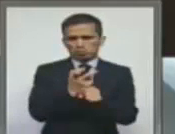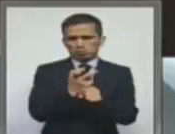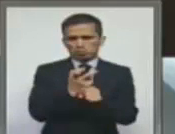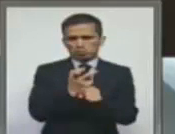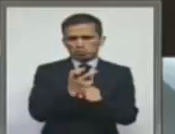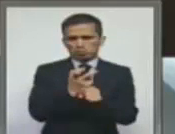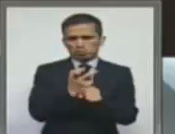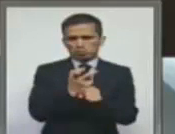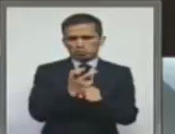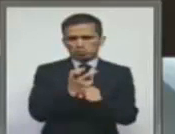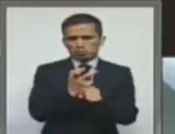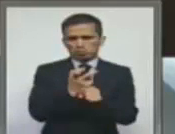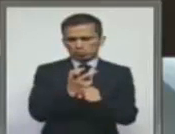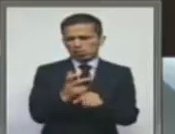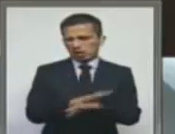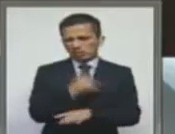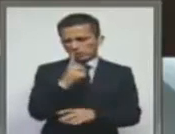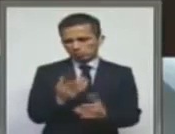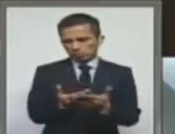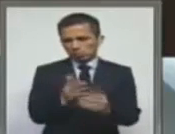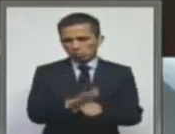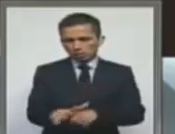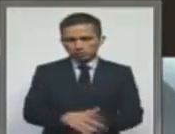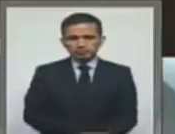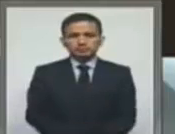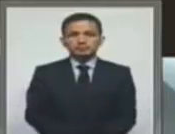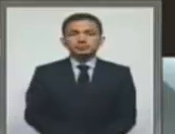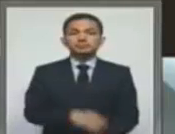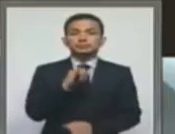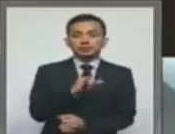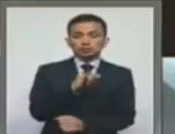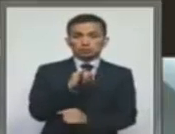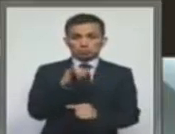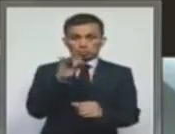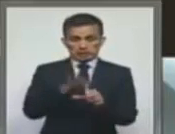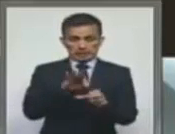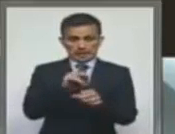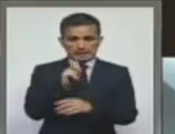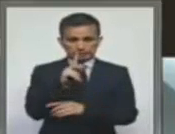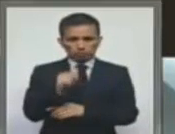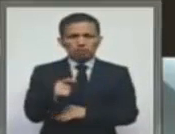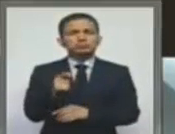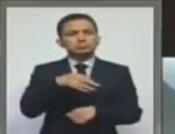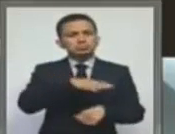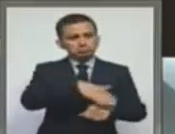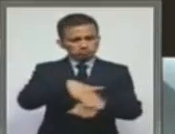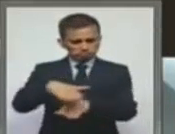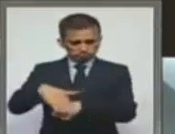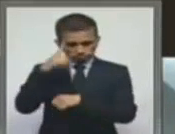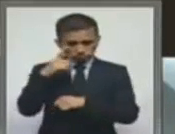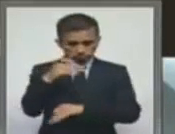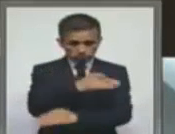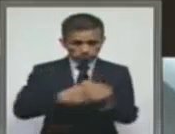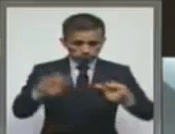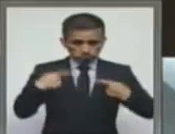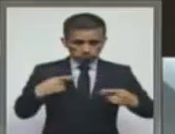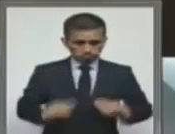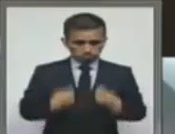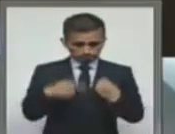octavo que diga: el Instituto Nacional Electoral convocará a un referéndum para su aprobación por los habitantes de la Ciudad de